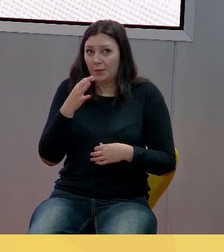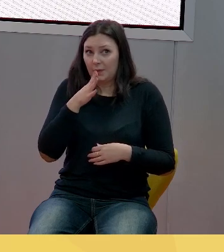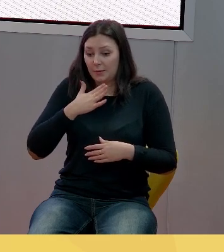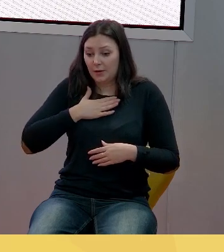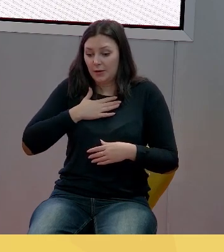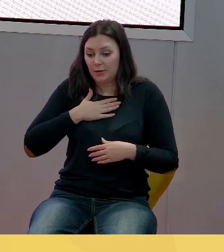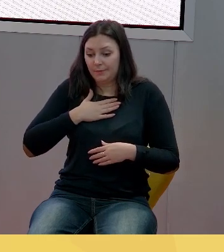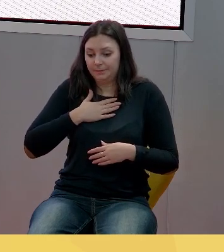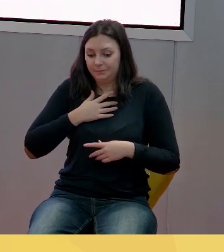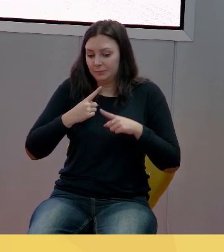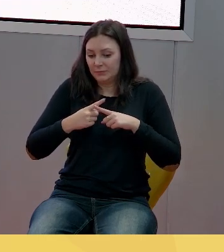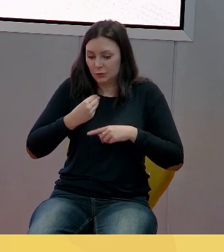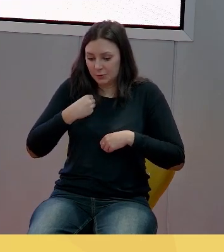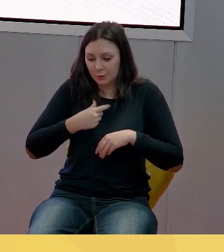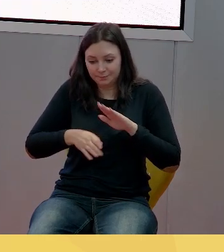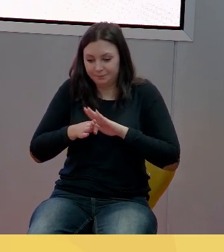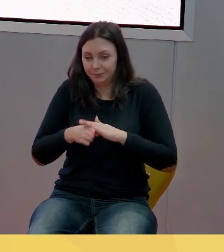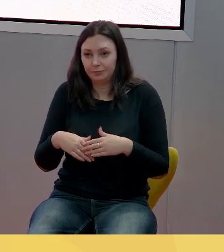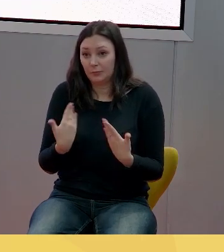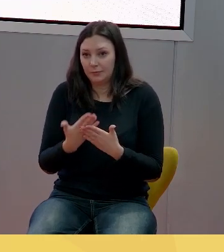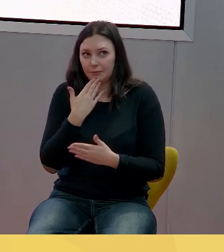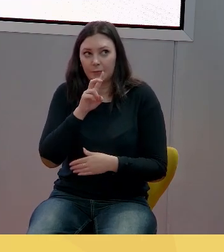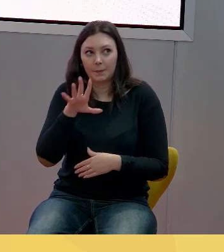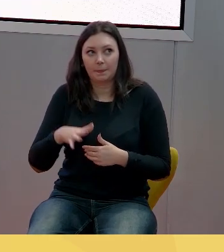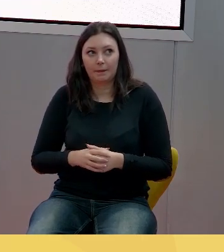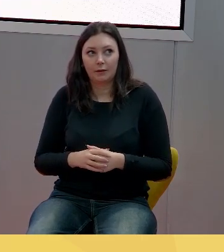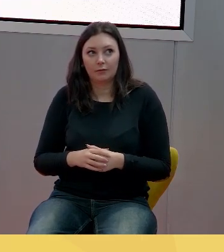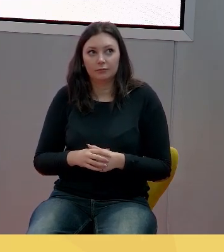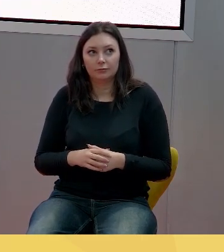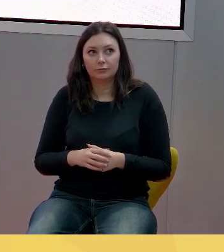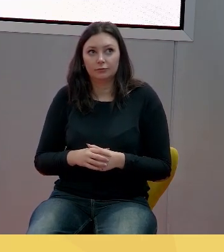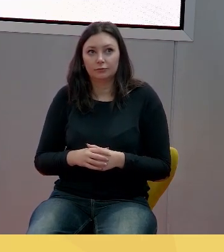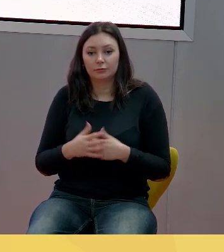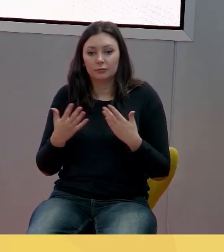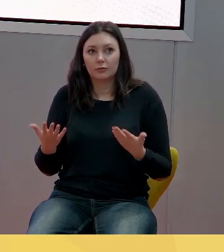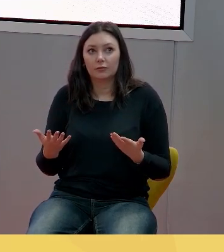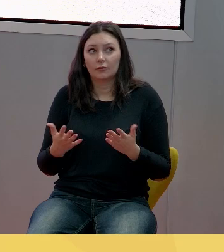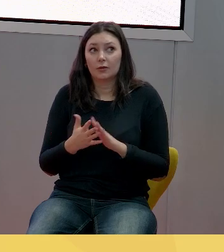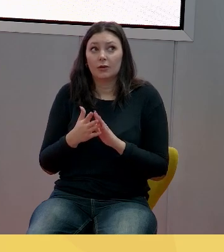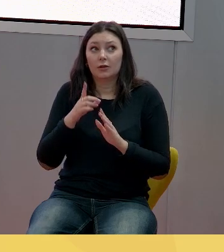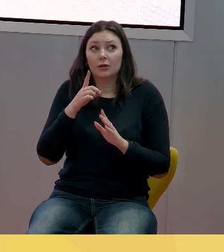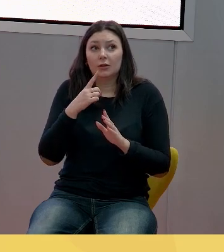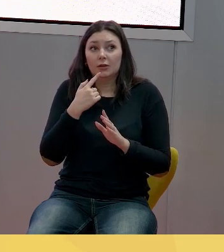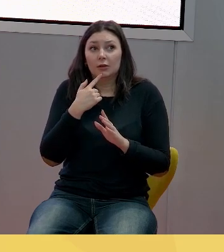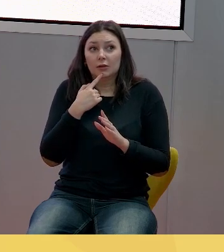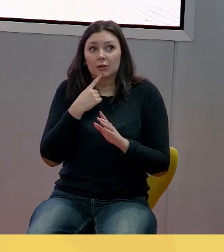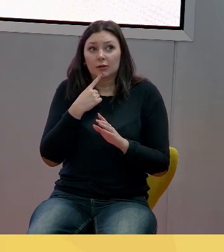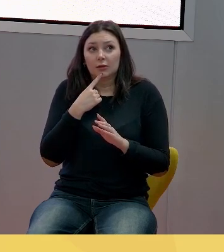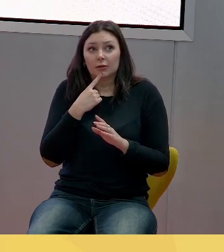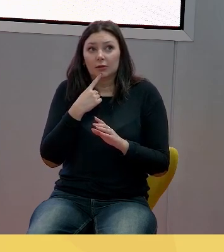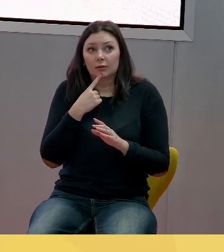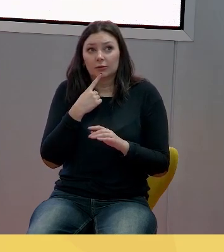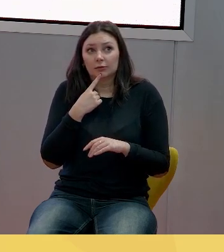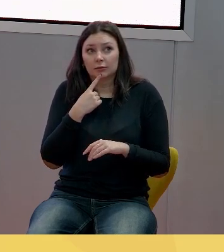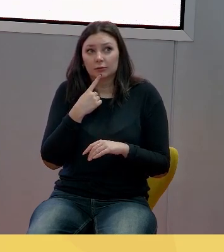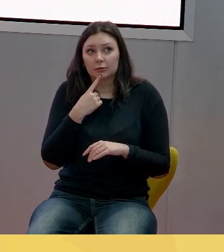A nivel más formal, y en España, es lo que ha dicho Paloma, realmente nada de nada. Esta es la única reacción que he visto de una asociación médica